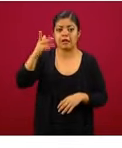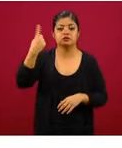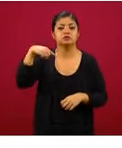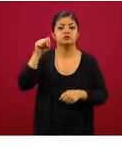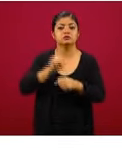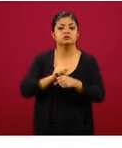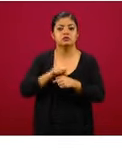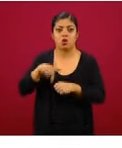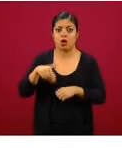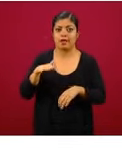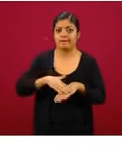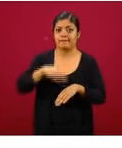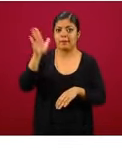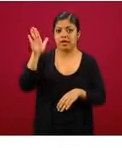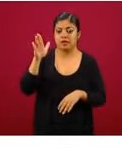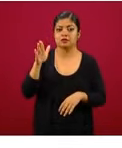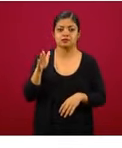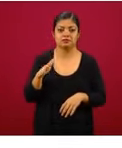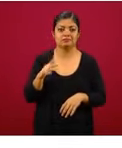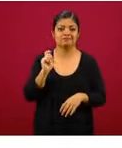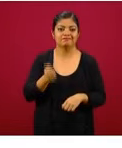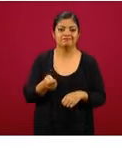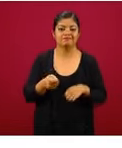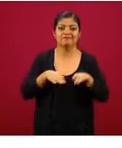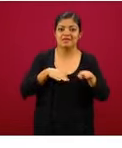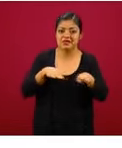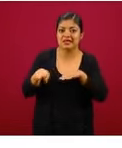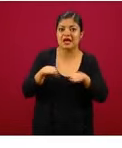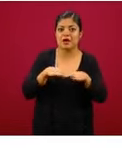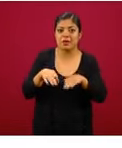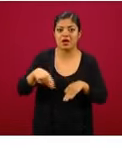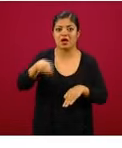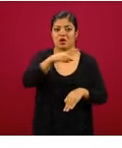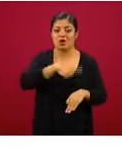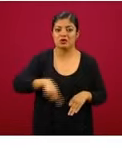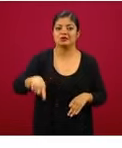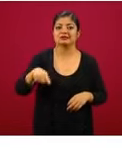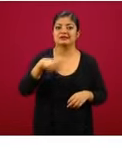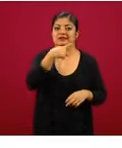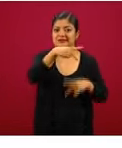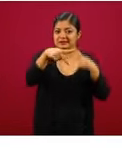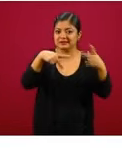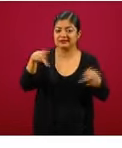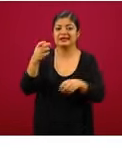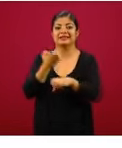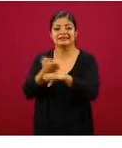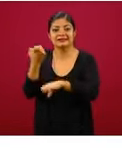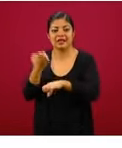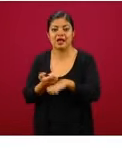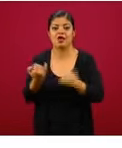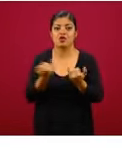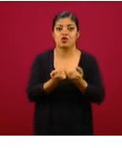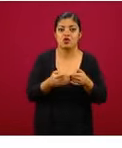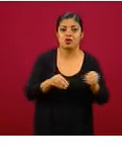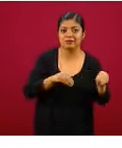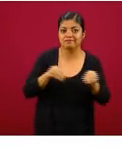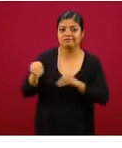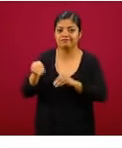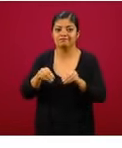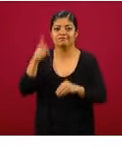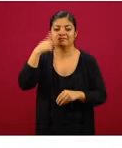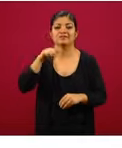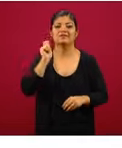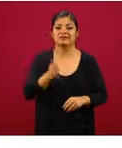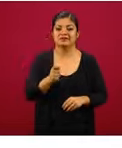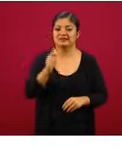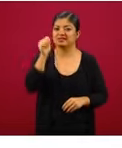una semana. Entonces, mucho también del trabajo que se está haciendo de manera local y de manera muy operativa, poder mantener